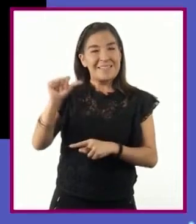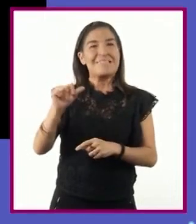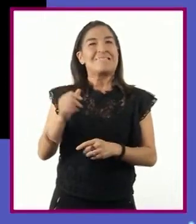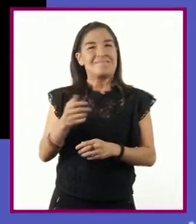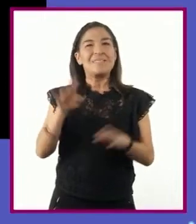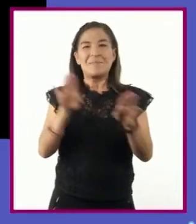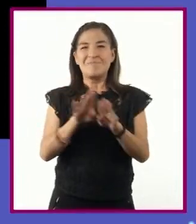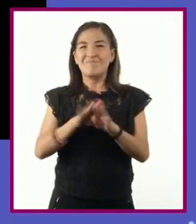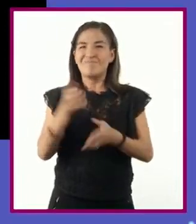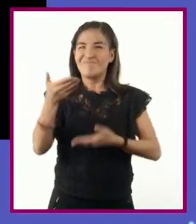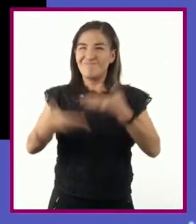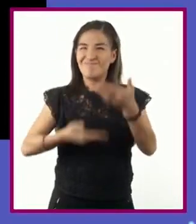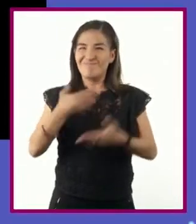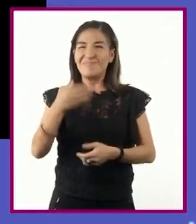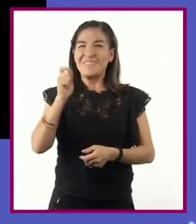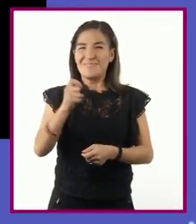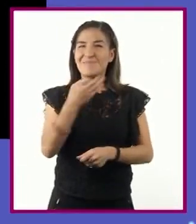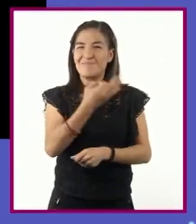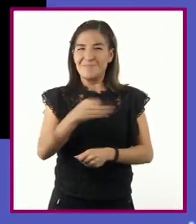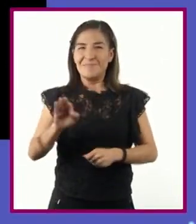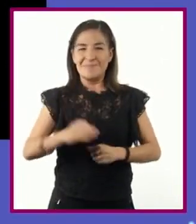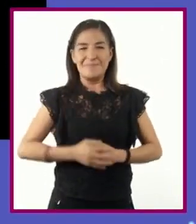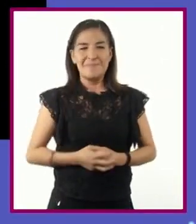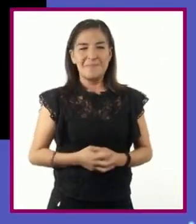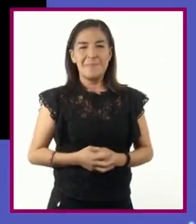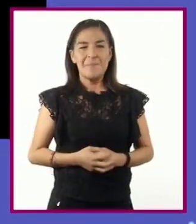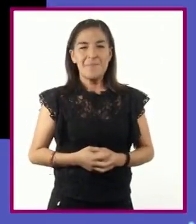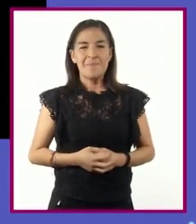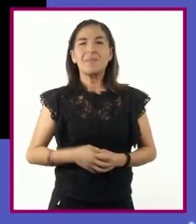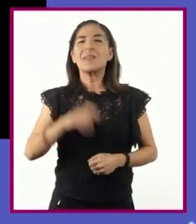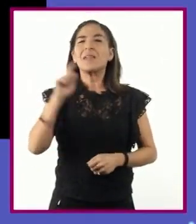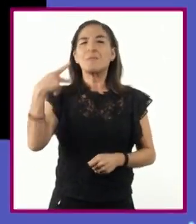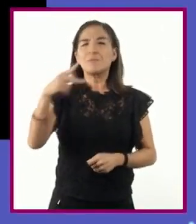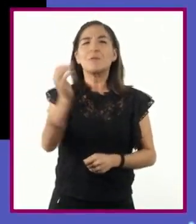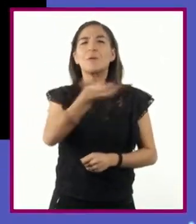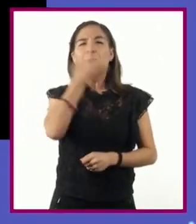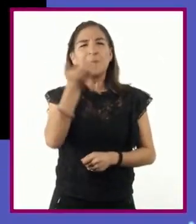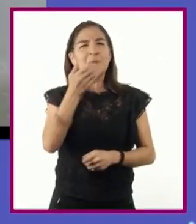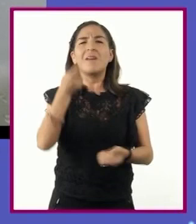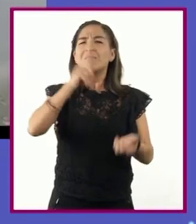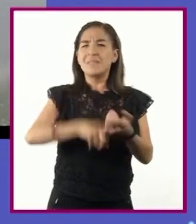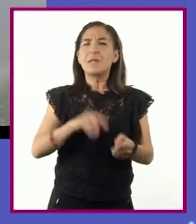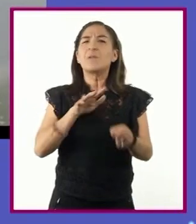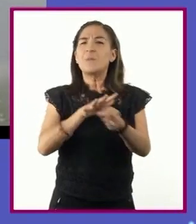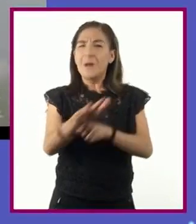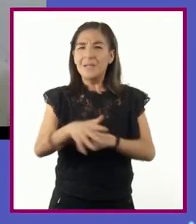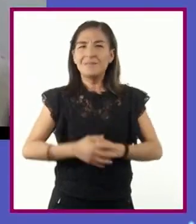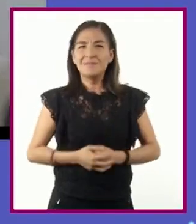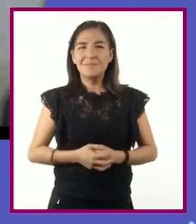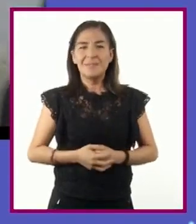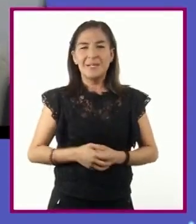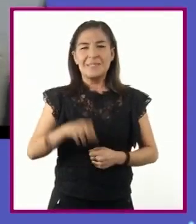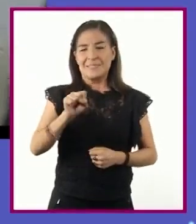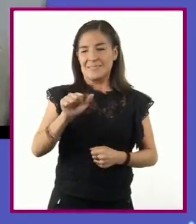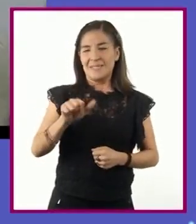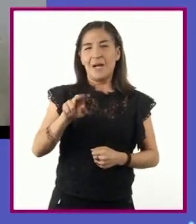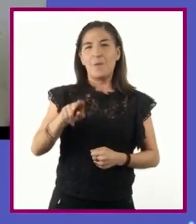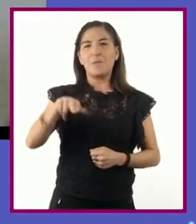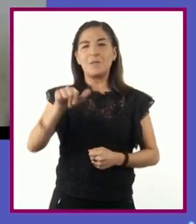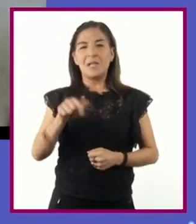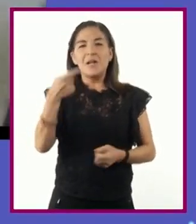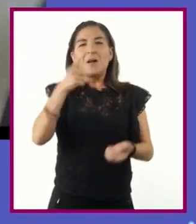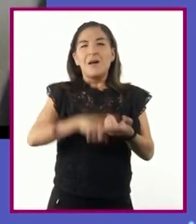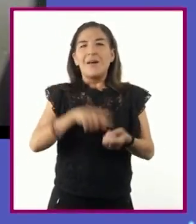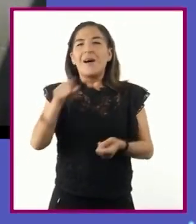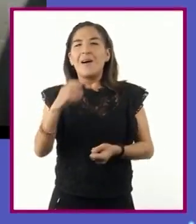una descortesía. Una de las costumbres más arraigadas es la sauna. Desde tiempos